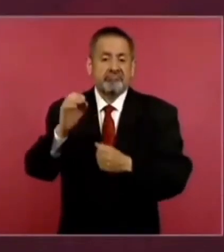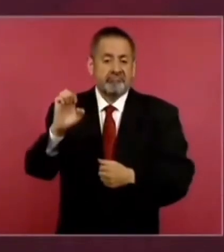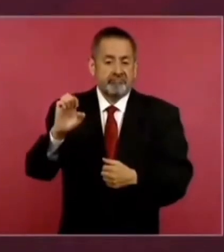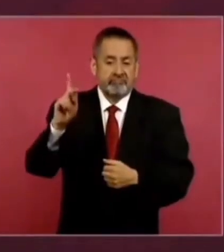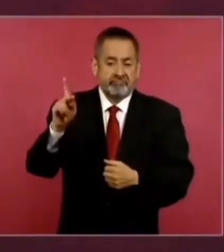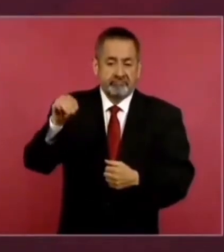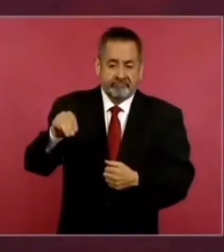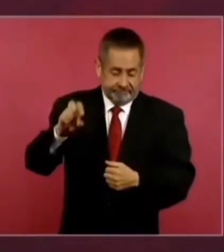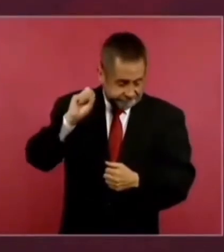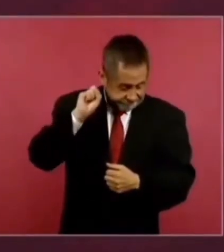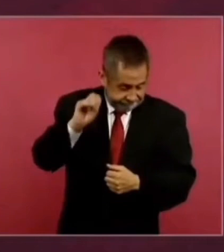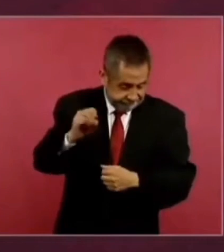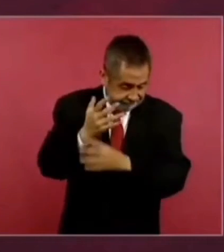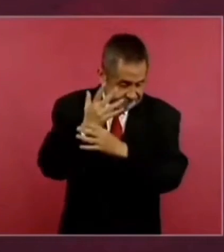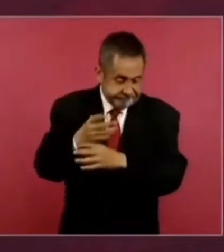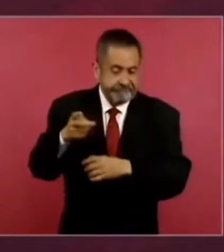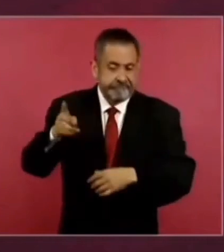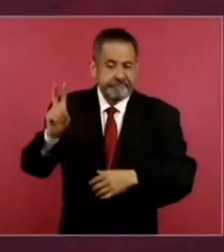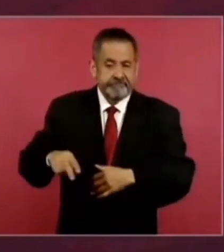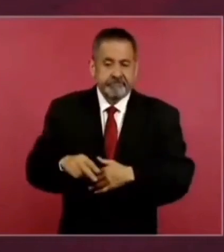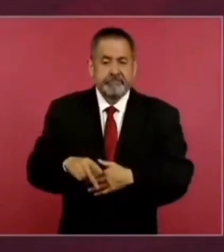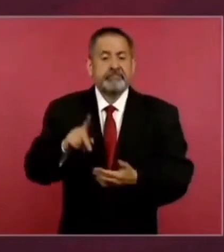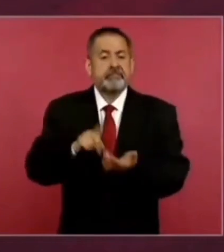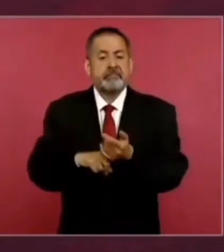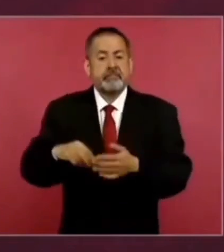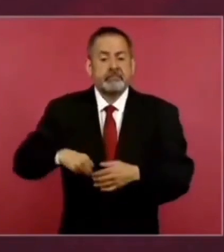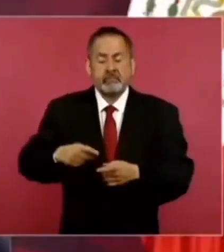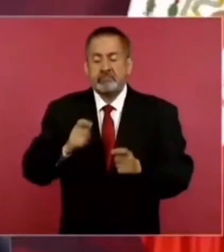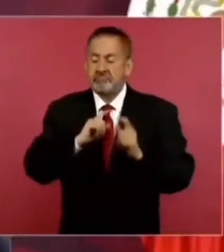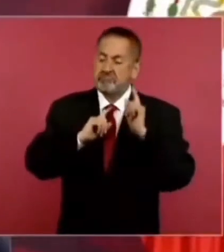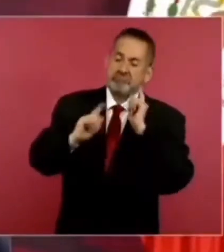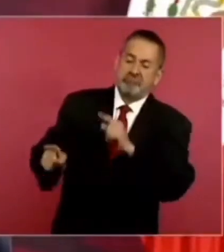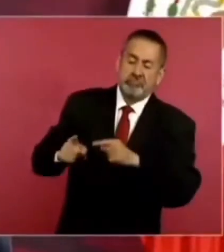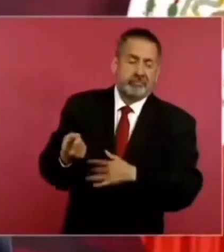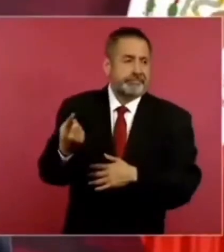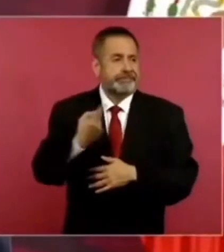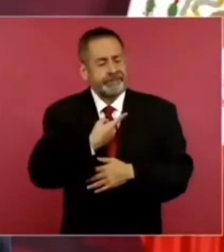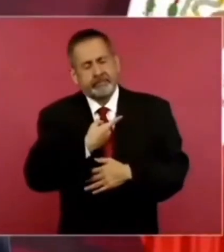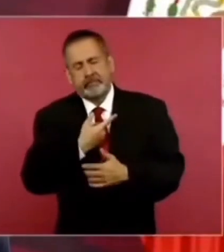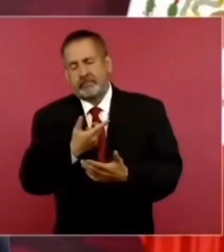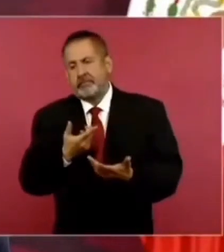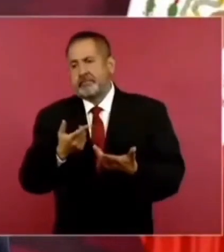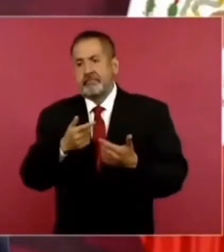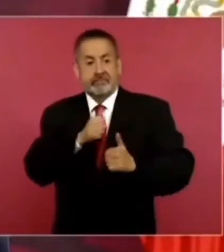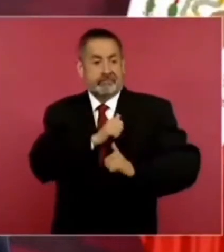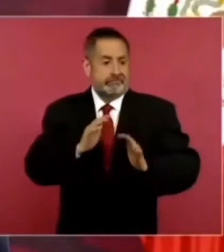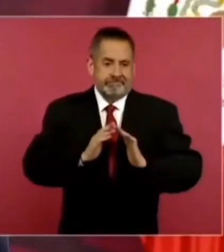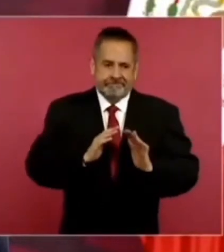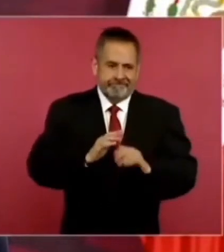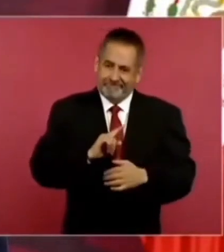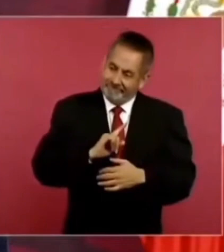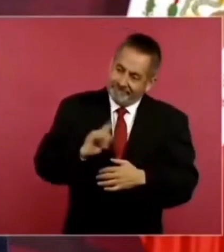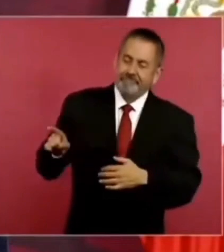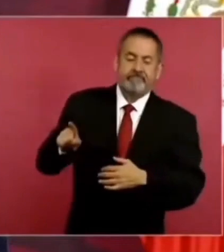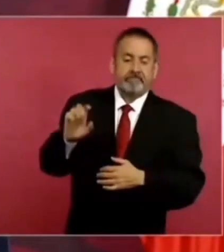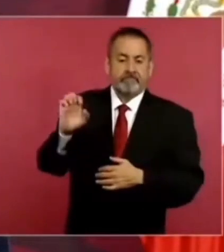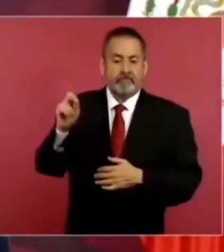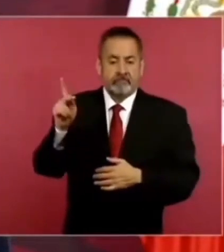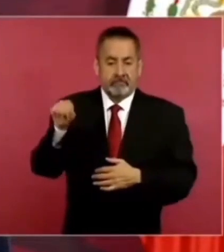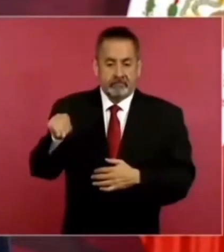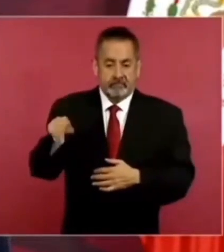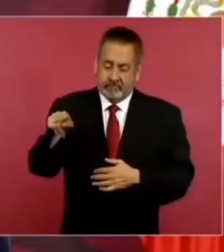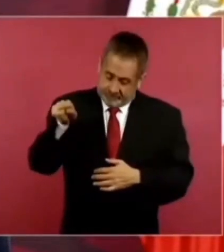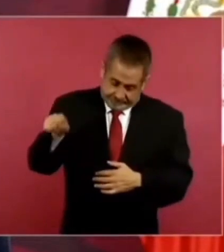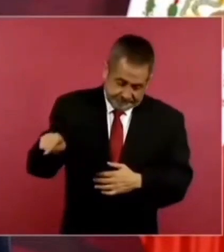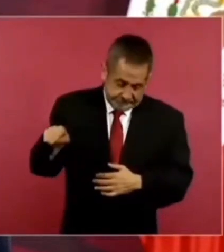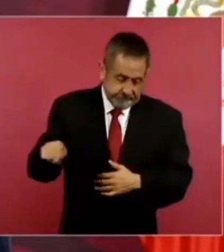Mayor y que la culpa se la habían cargado al ejército y que